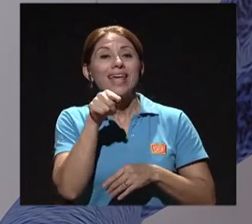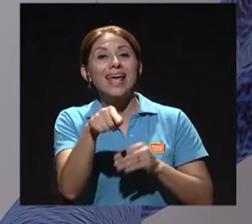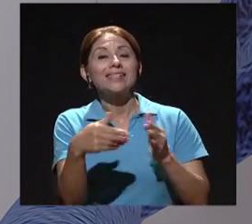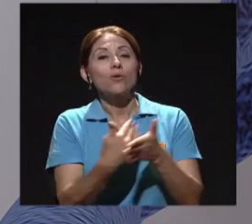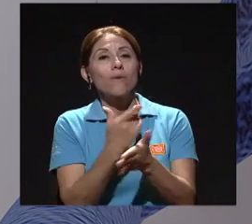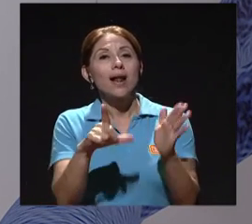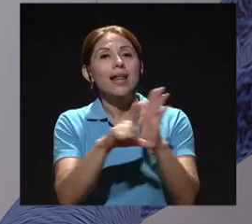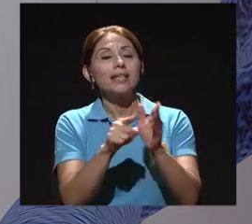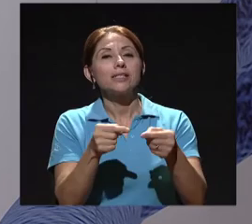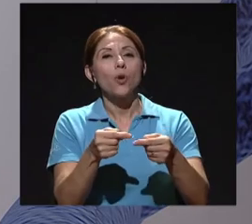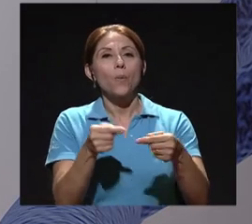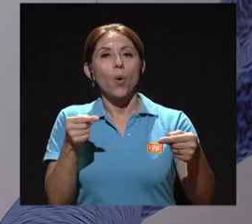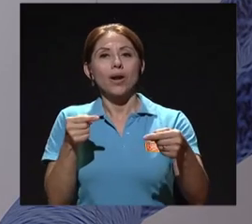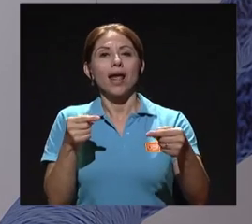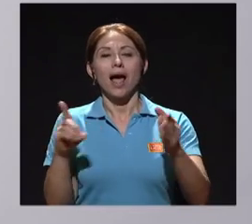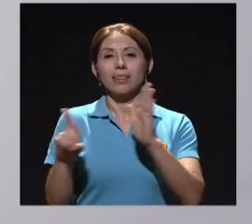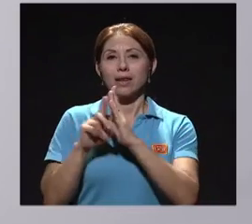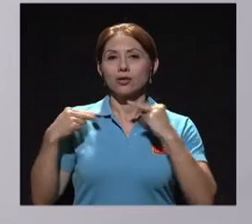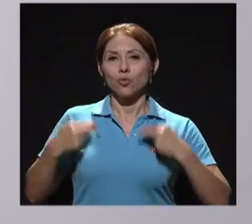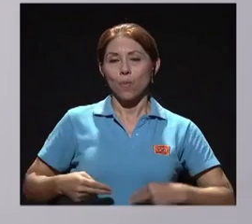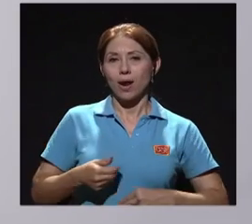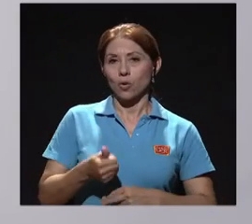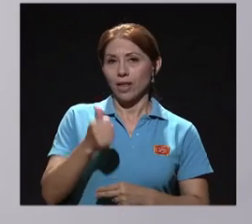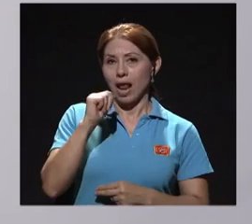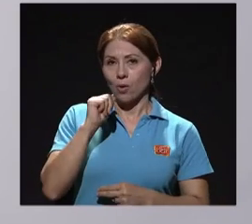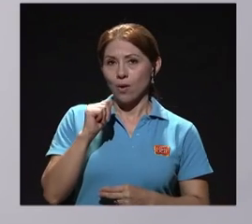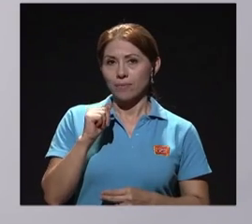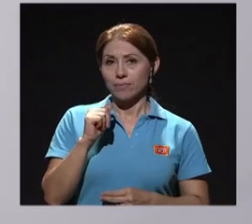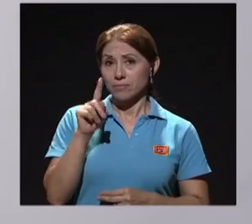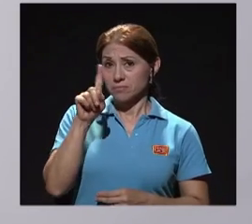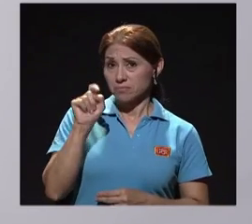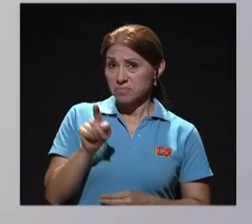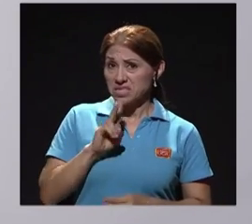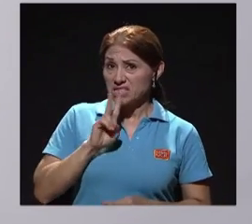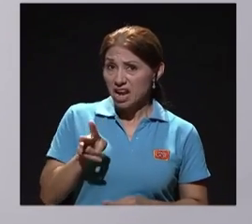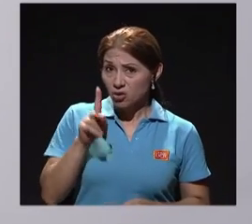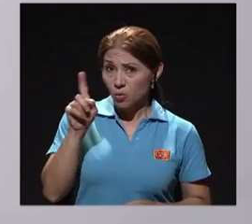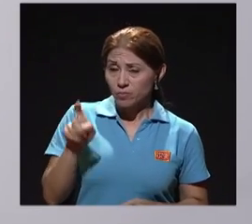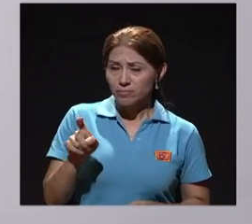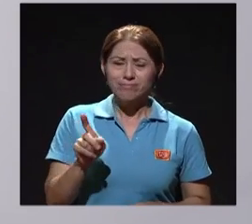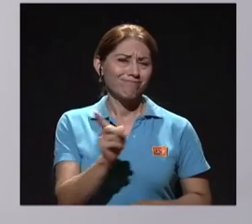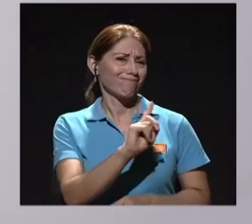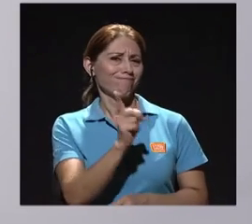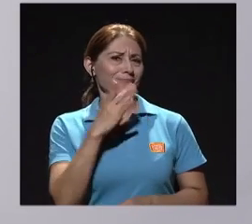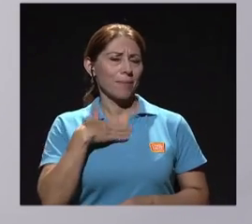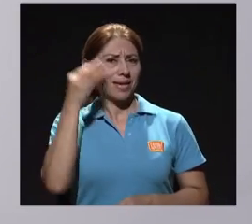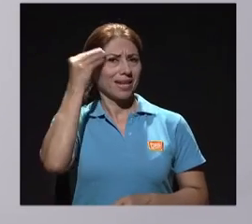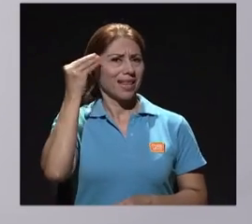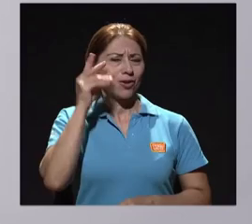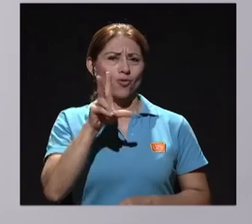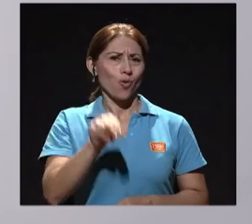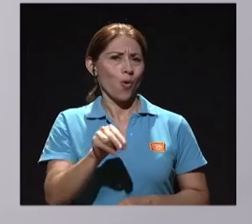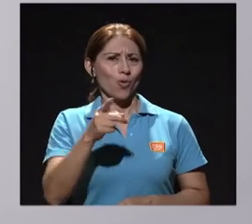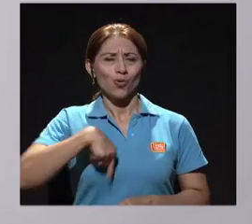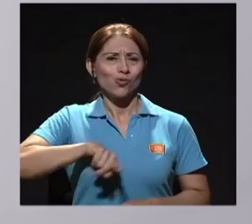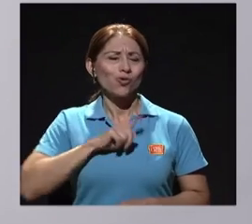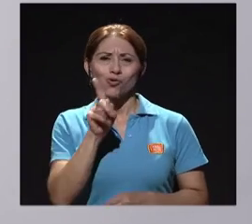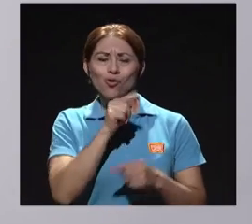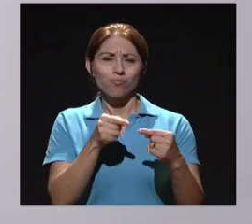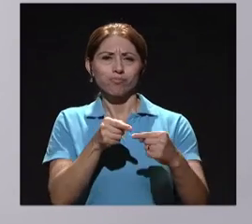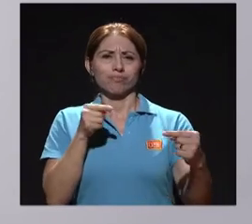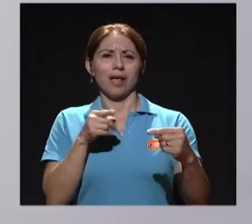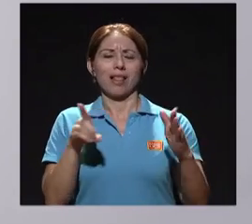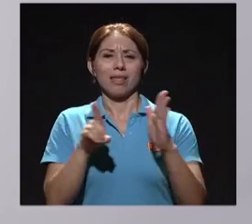agua es eso cierto en mi criterio no nos estamos oponiendo al derecho humano del agua todo lo